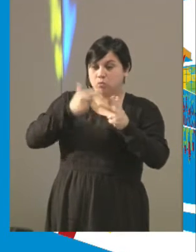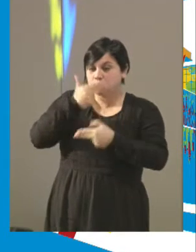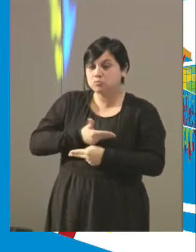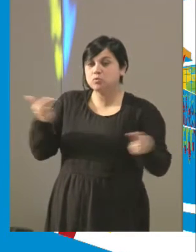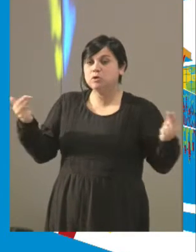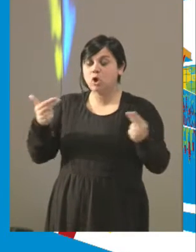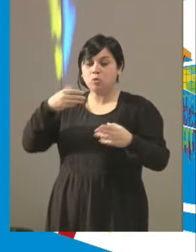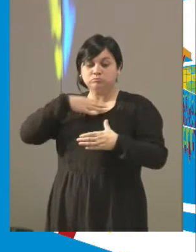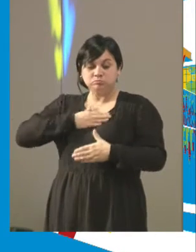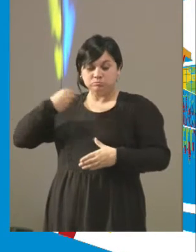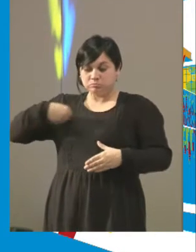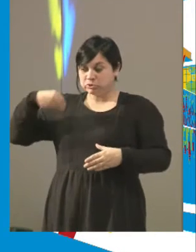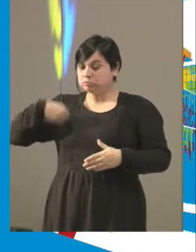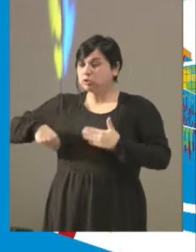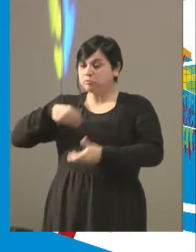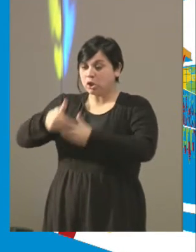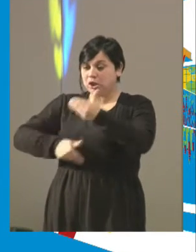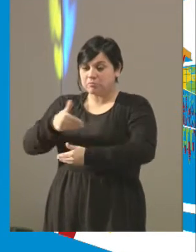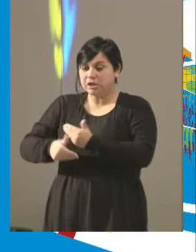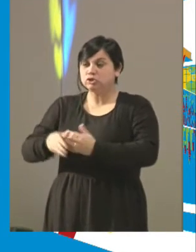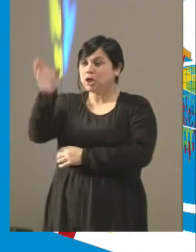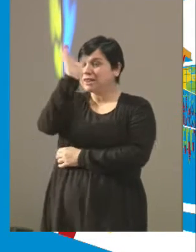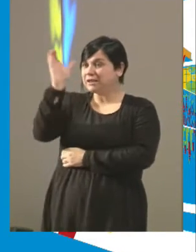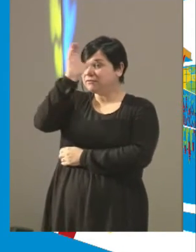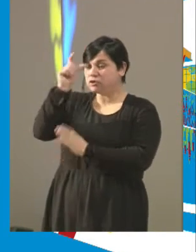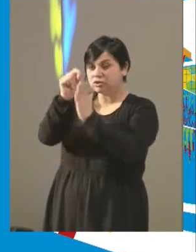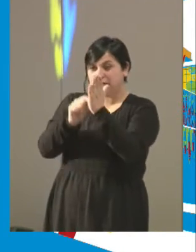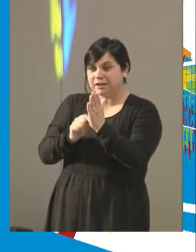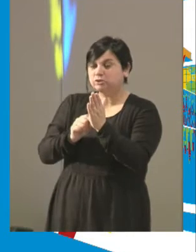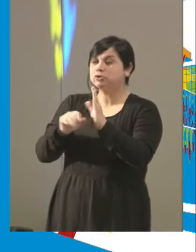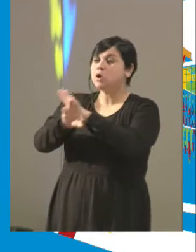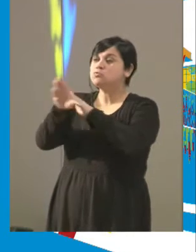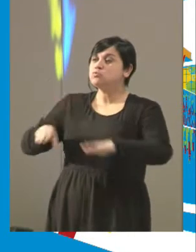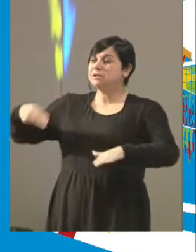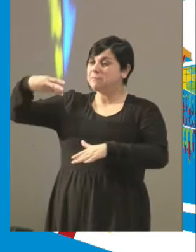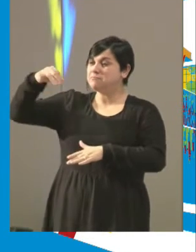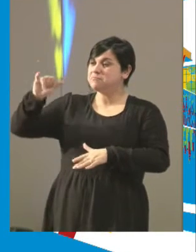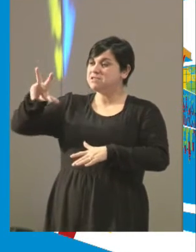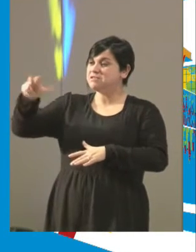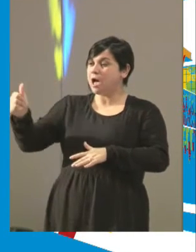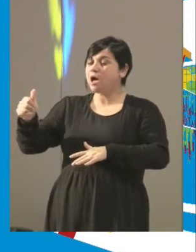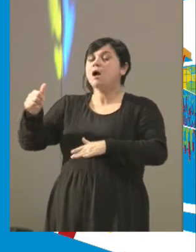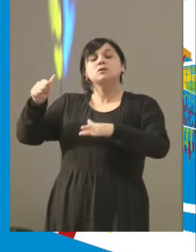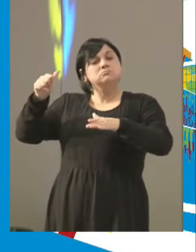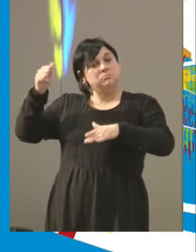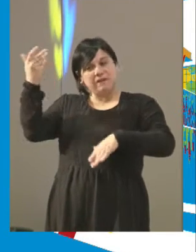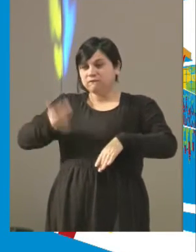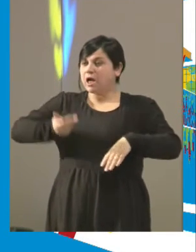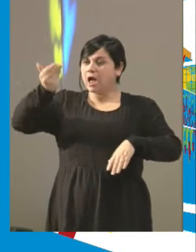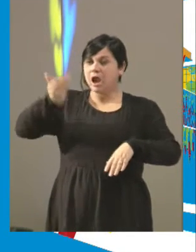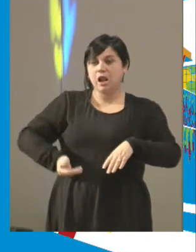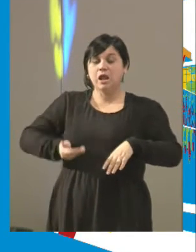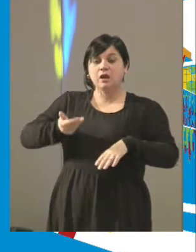propios procedimientos de la administración pública y de los científicos de datos también, de última milla, que es muy valioso y a día de